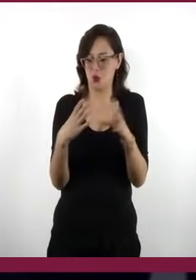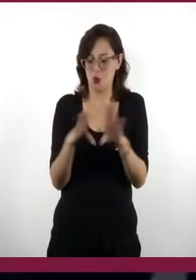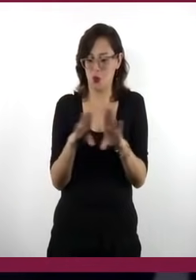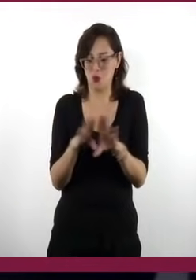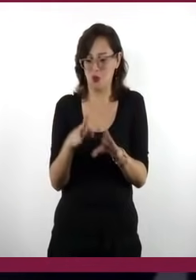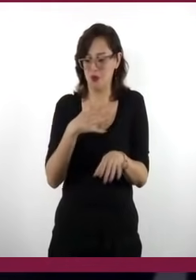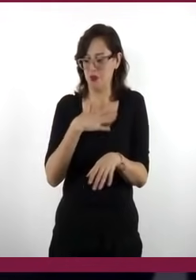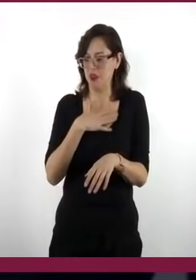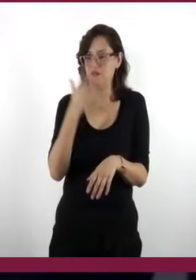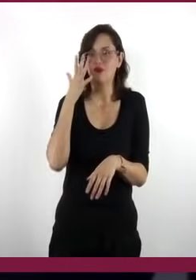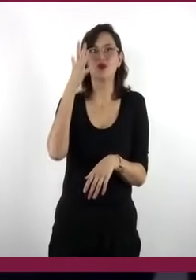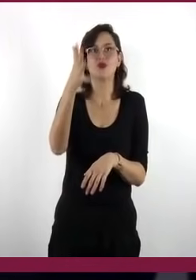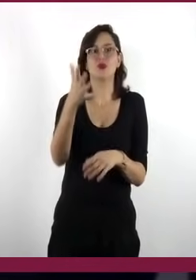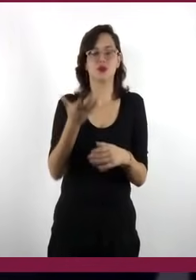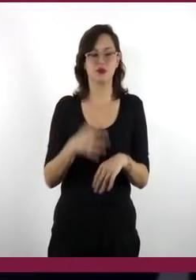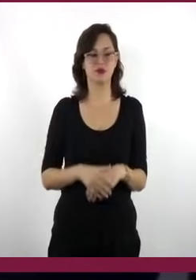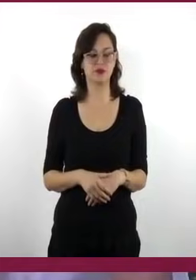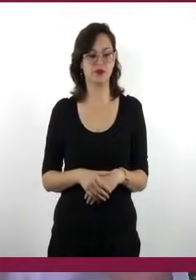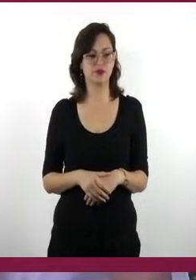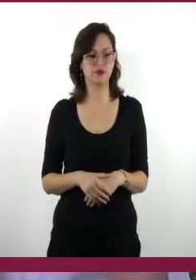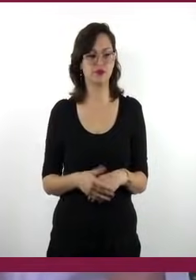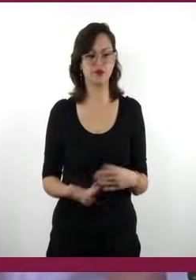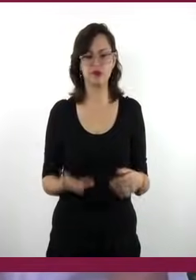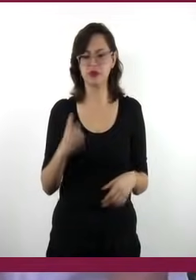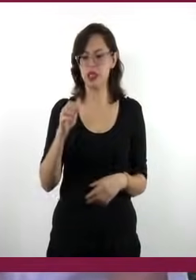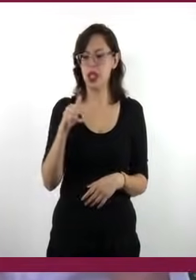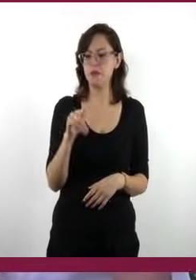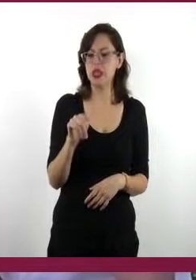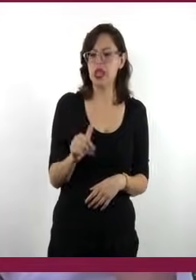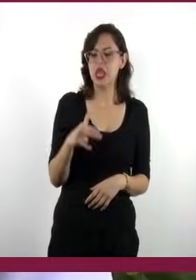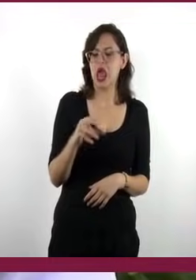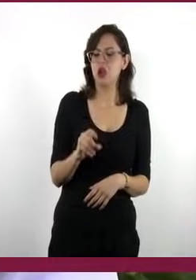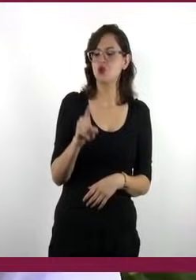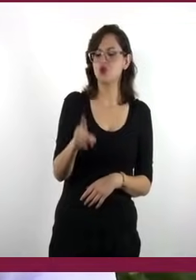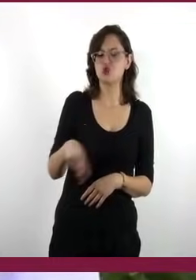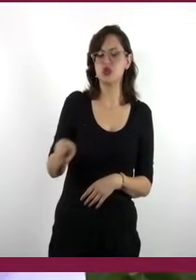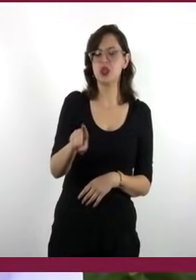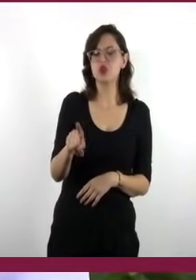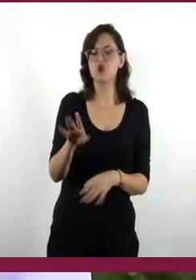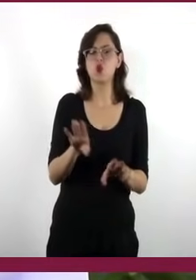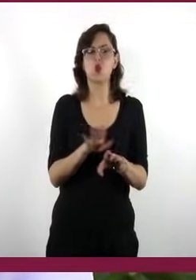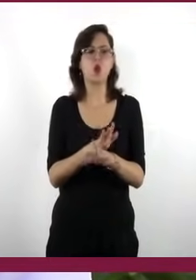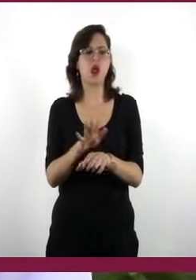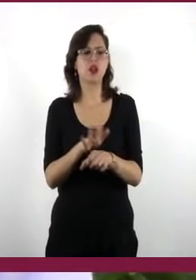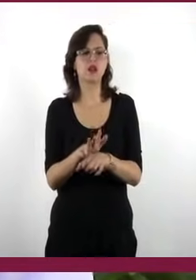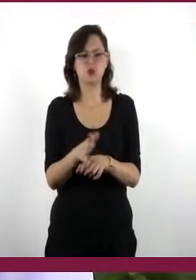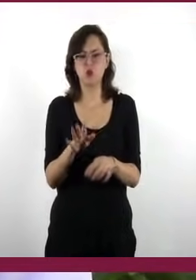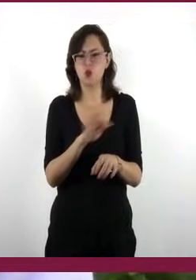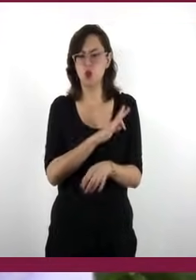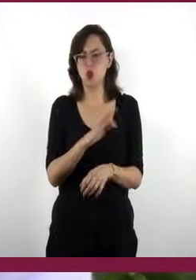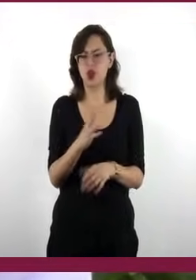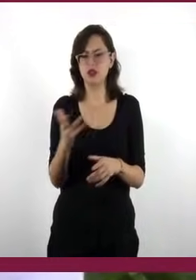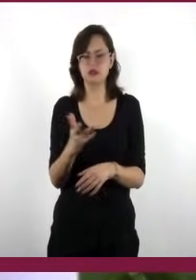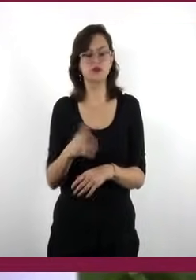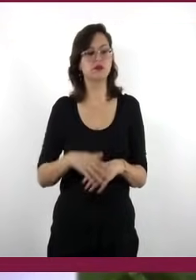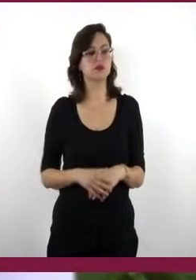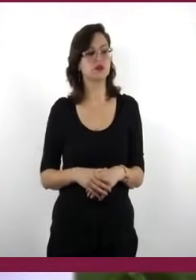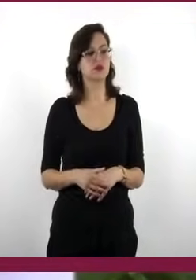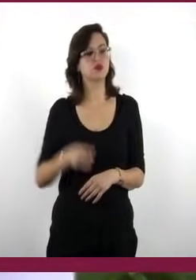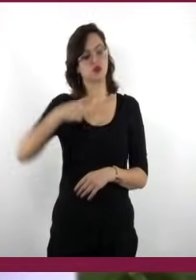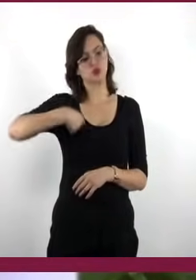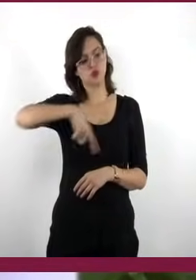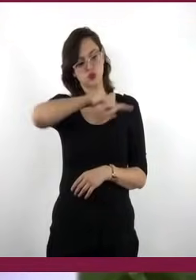futuro vamos a tener nosotros? Emiliano, ¿hay algo que puedan hacer ustedes? Nosotros, nuestro objetivo principal, Ricardo, es